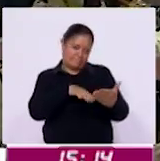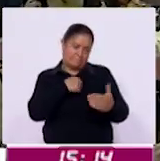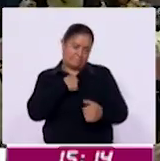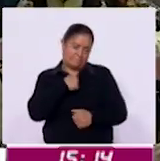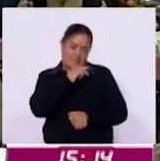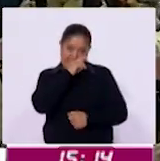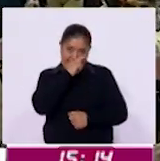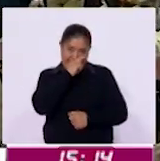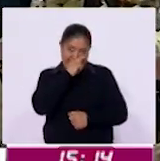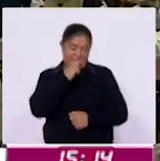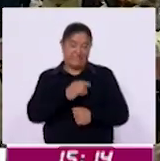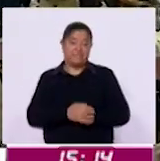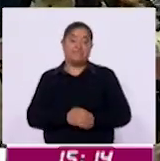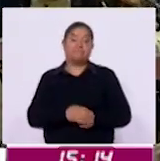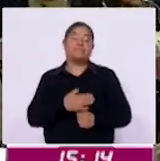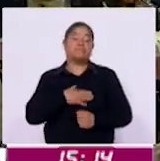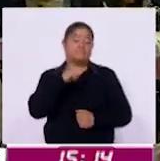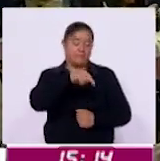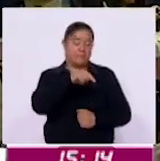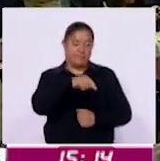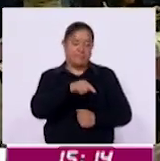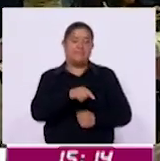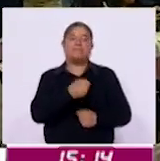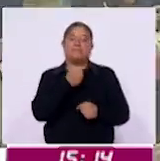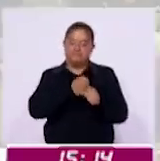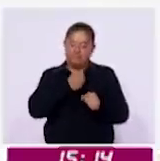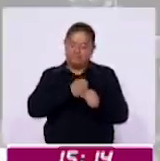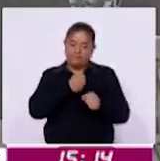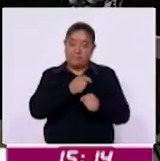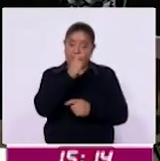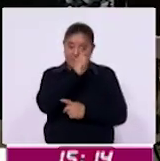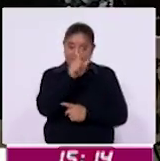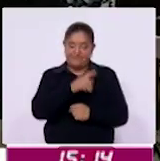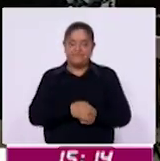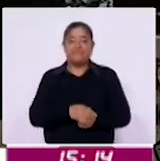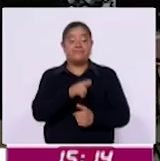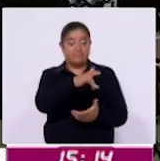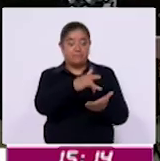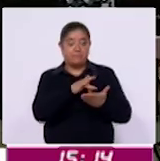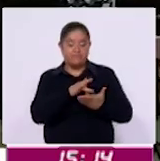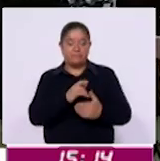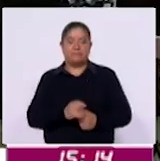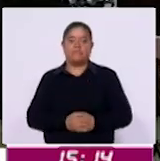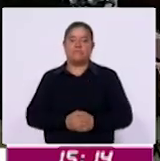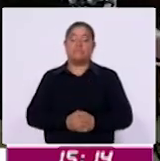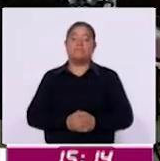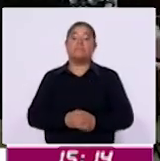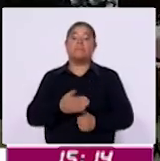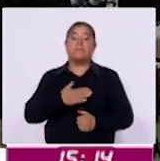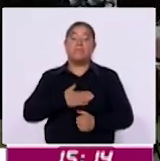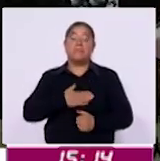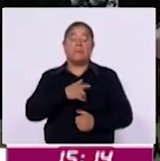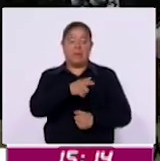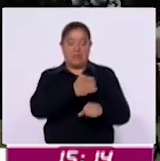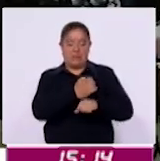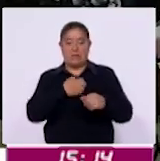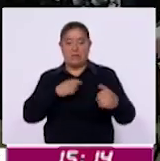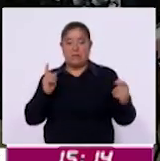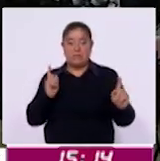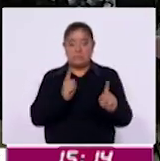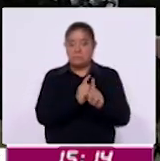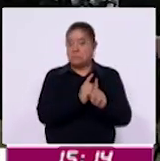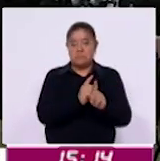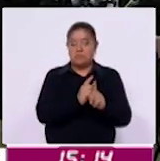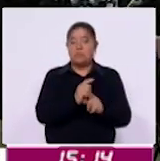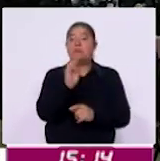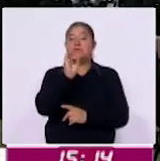hacer las prácticas profesionales ahí, incluso te dan toda la información del apoyo. El hecho de que no estés cerca del estado, pues te dan oportunidad de que a lo